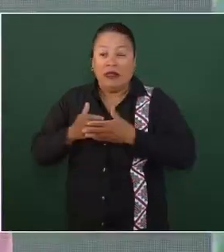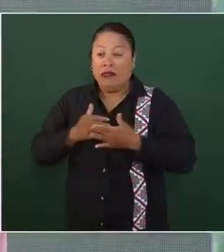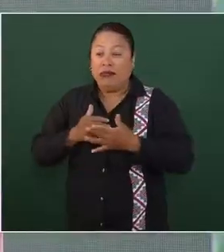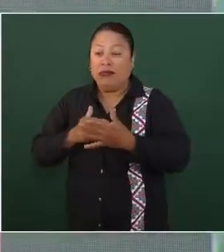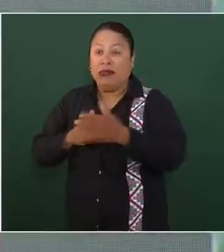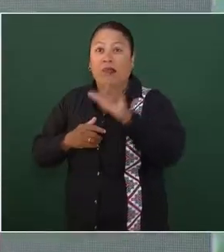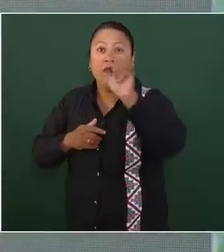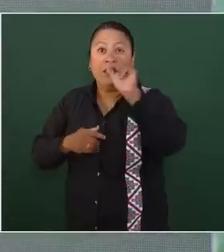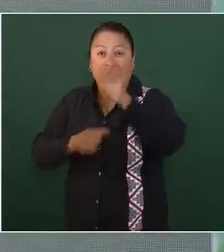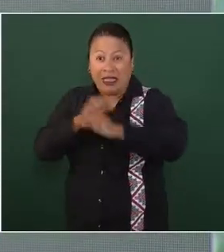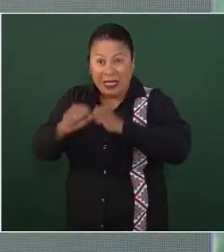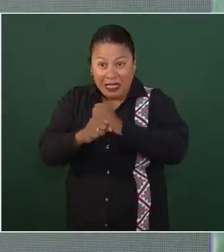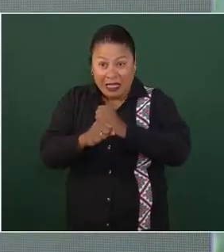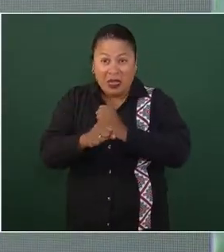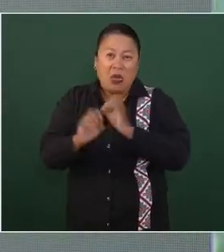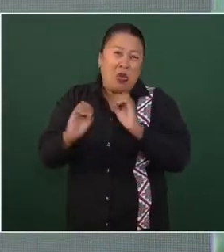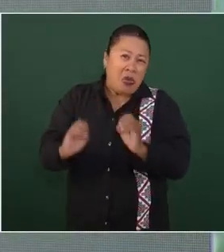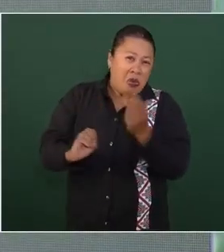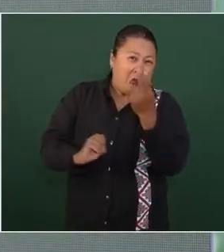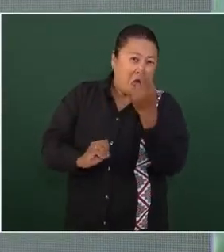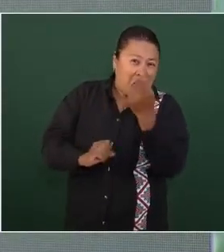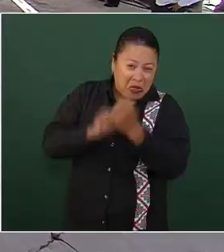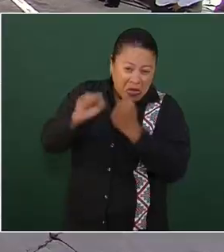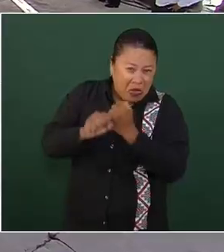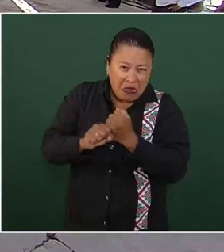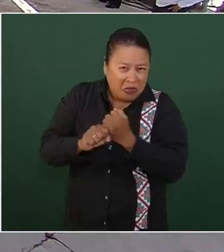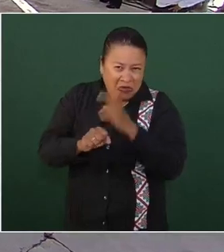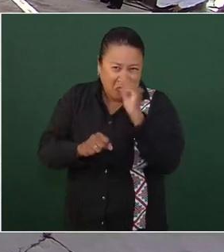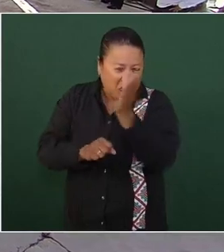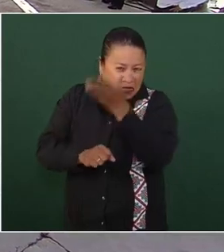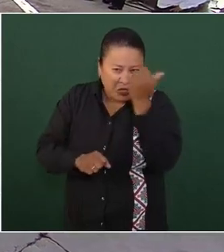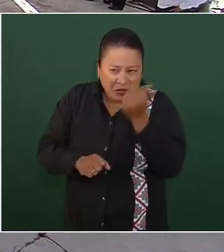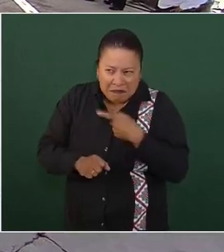o veinticinco Rosicela ¿cuánto?